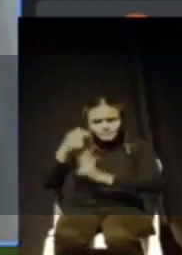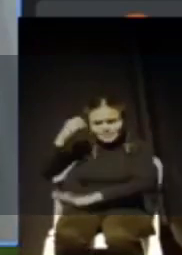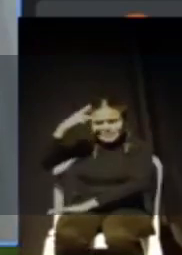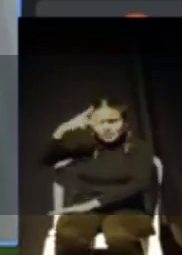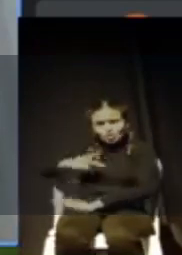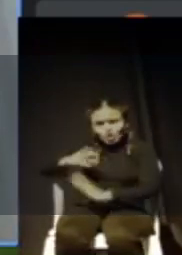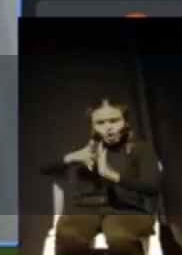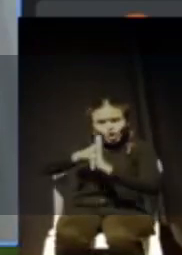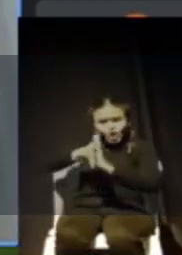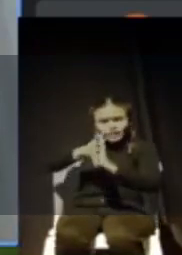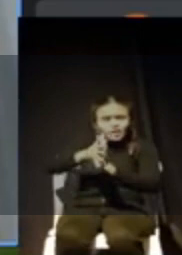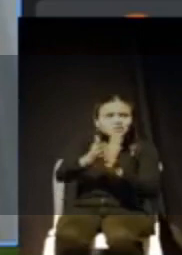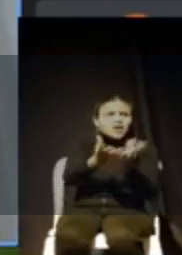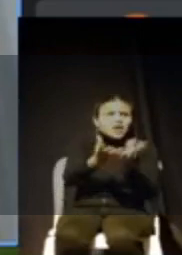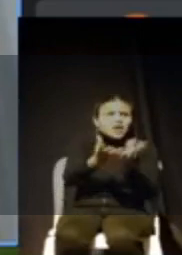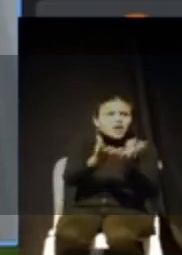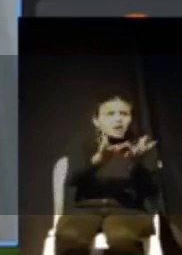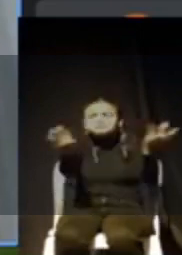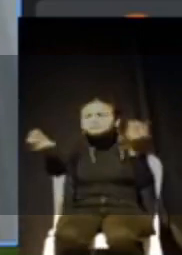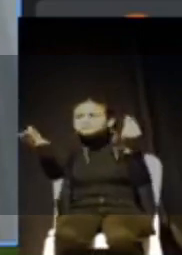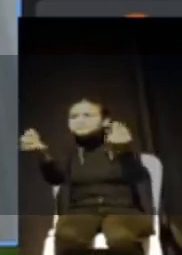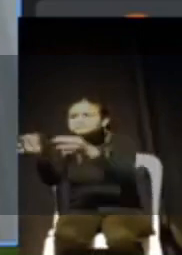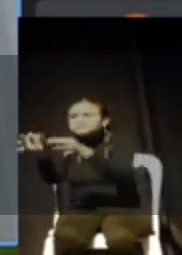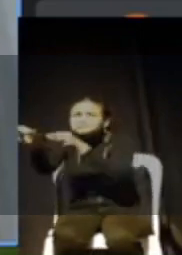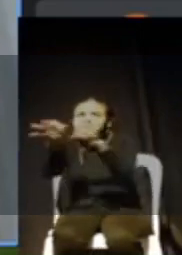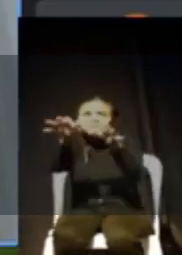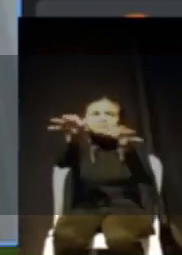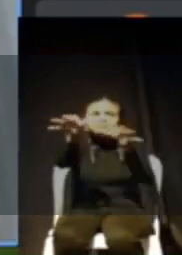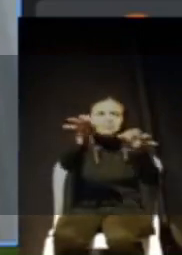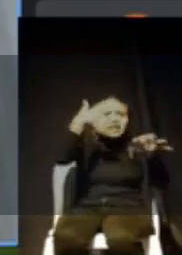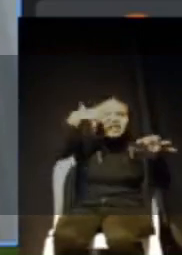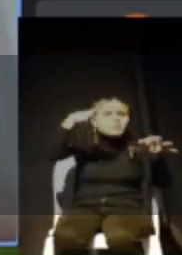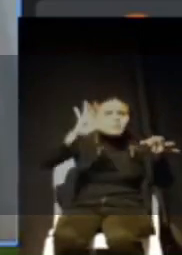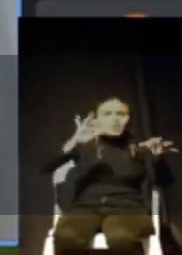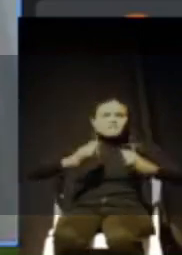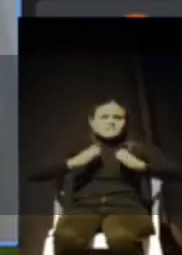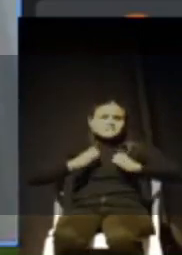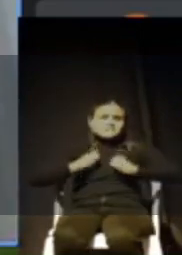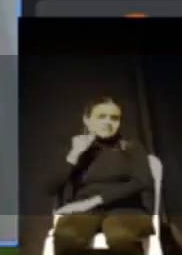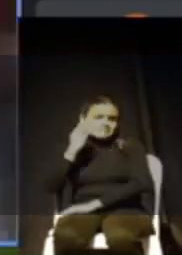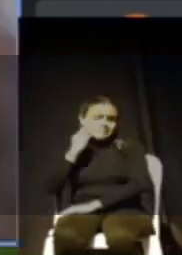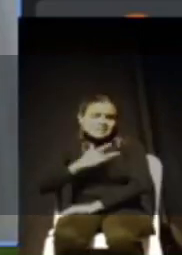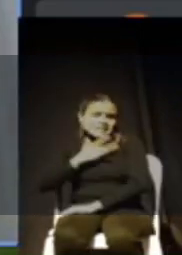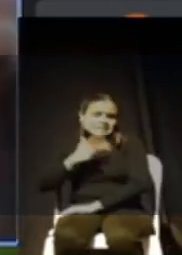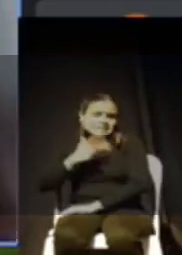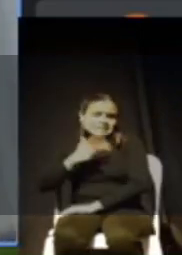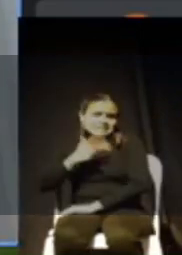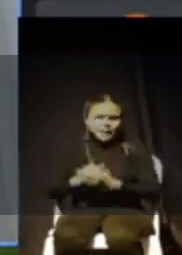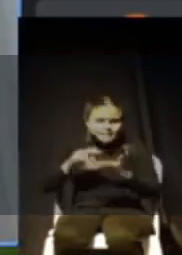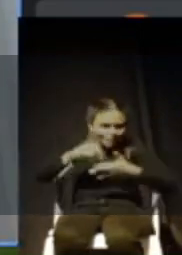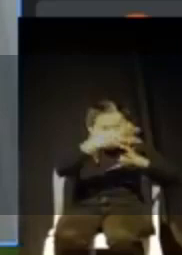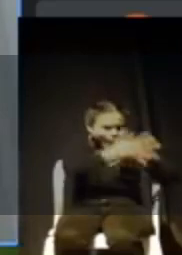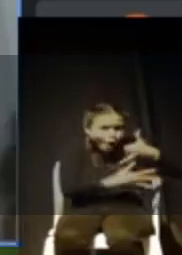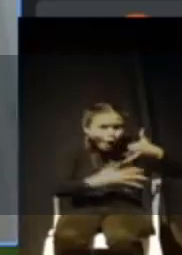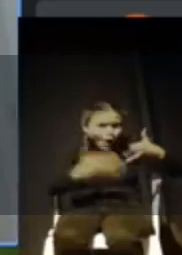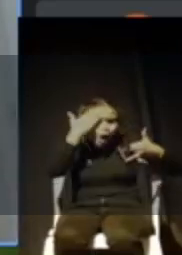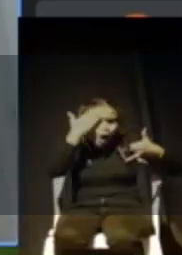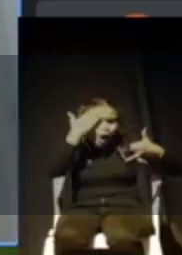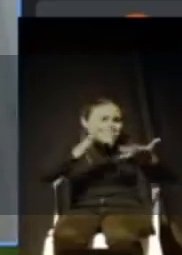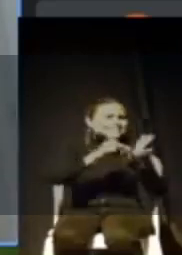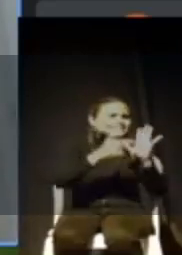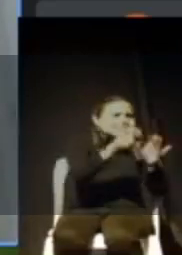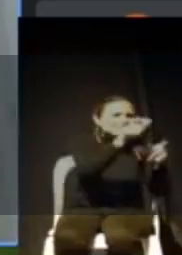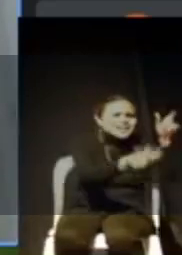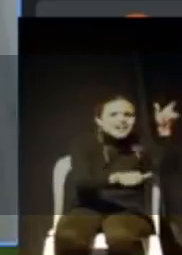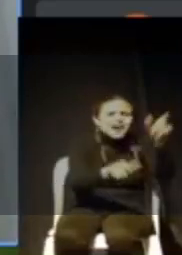a algunos pueblos les ha tocado vivir, nos ha tocado vivir. Pero esta memoria es patrimonio de la humanidad y es una invitación que